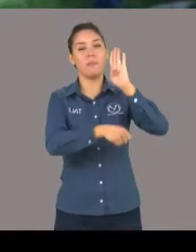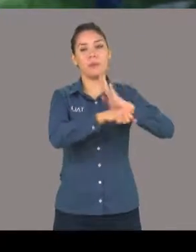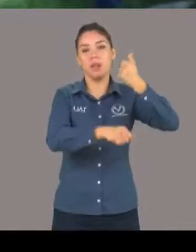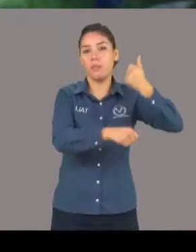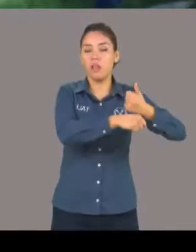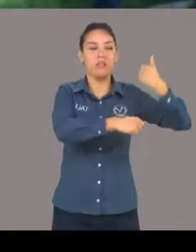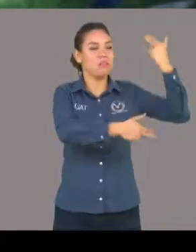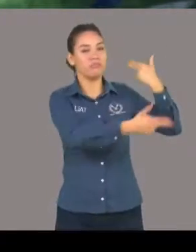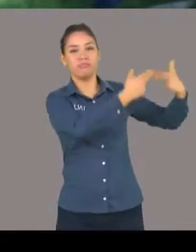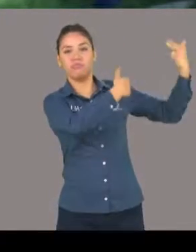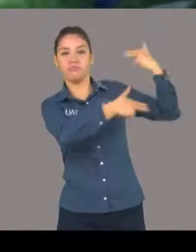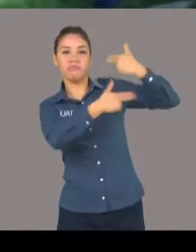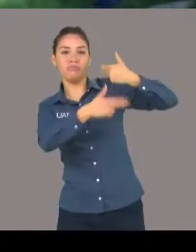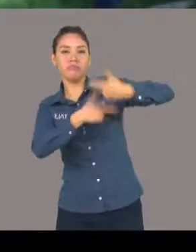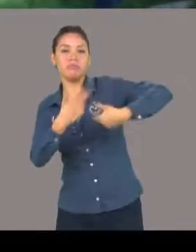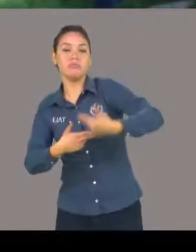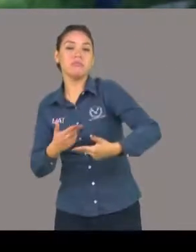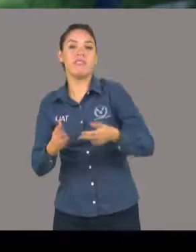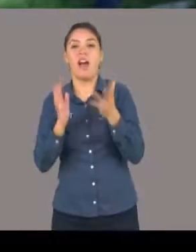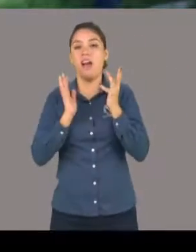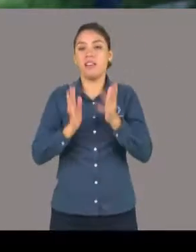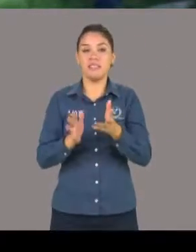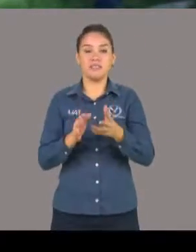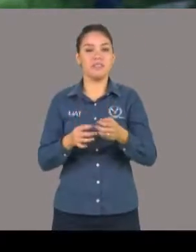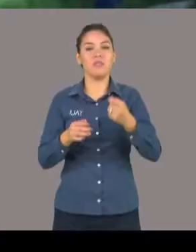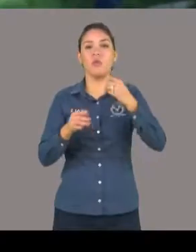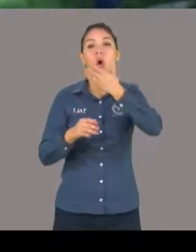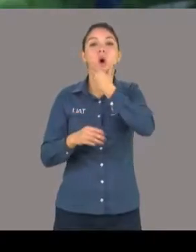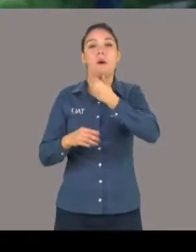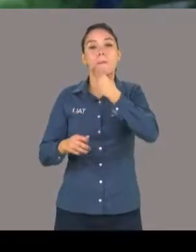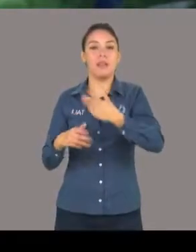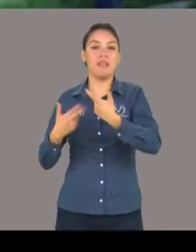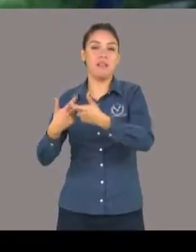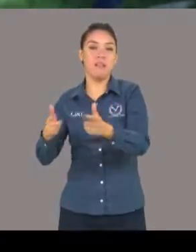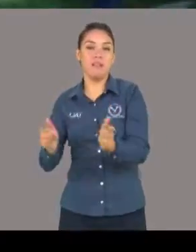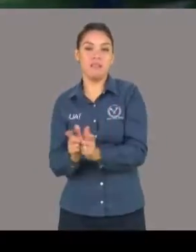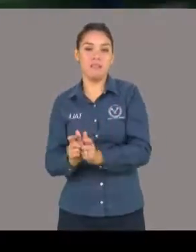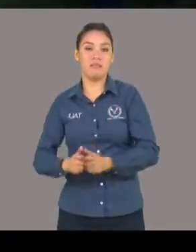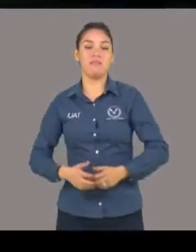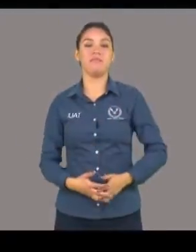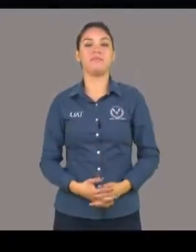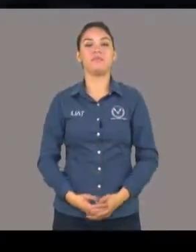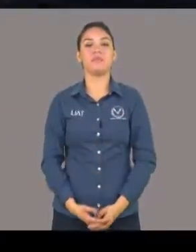bisabuelo. Y que se reafirman constantemente en el grupo masculino.